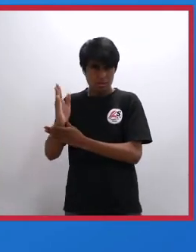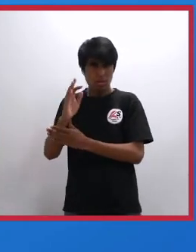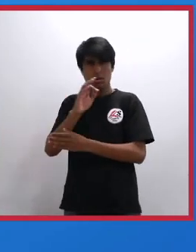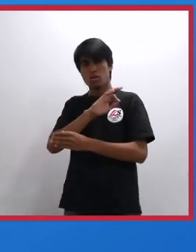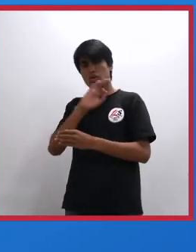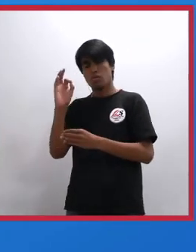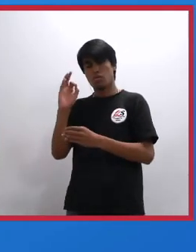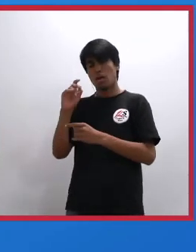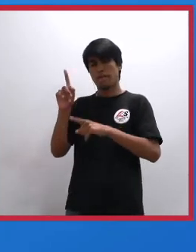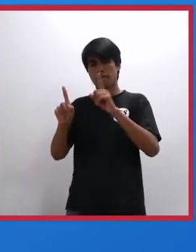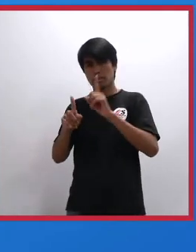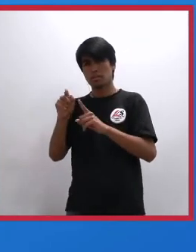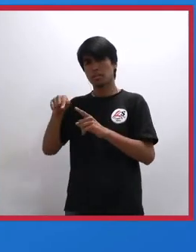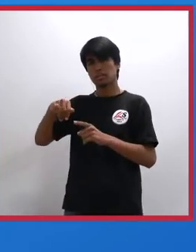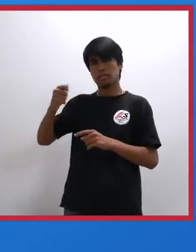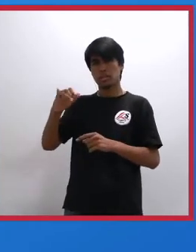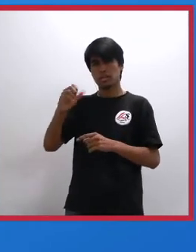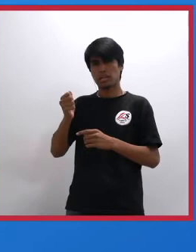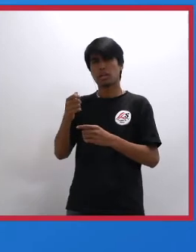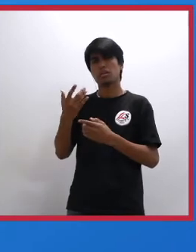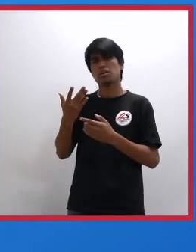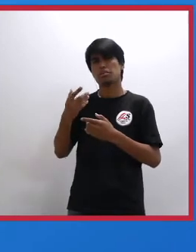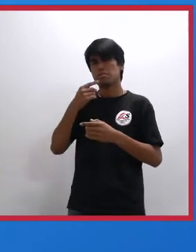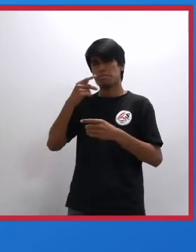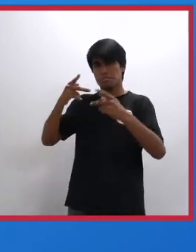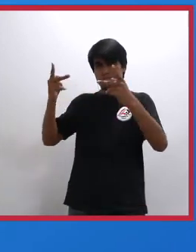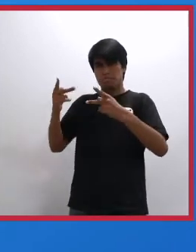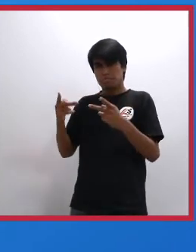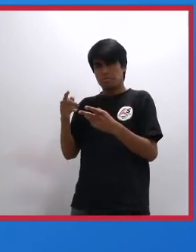recomienda la JICA analizar esos planes?